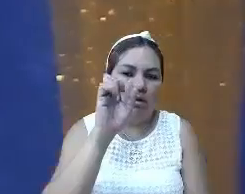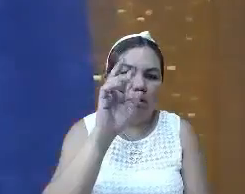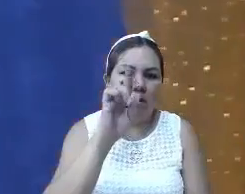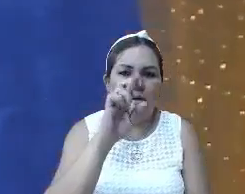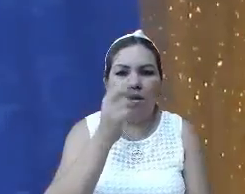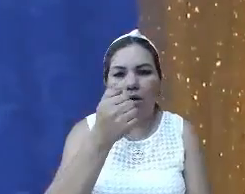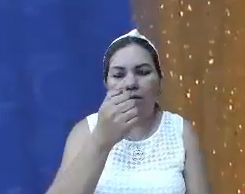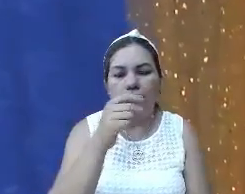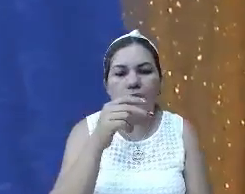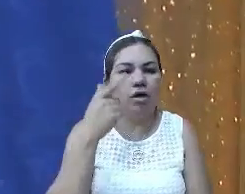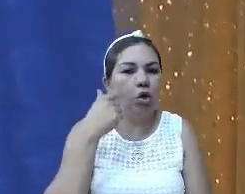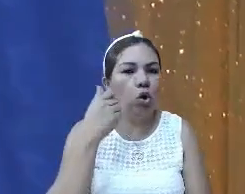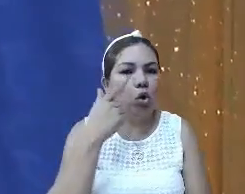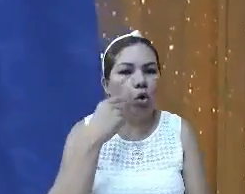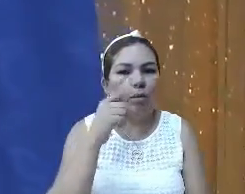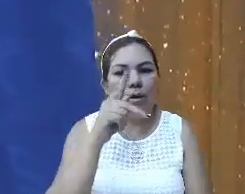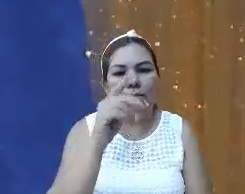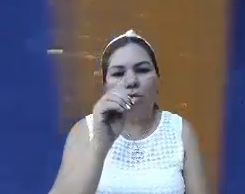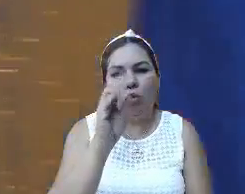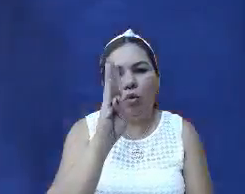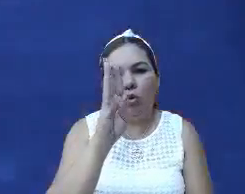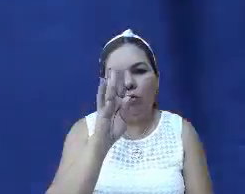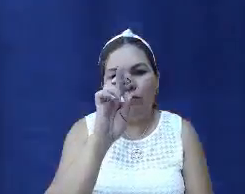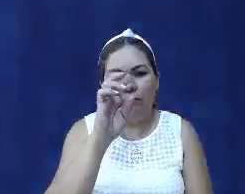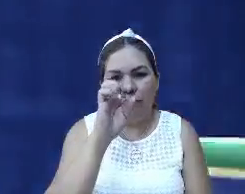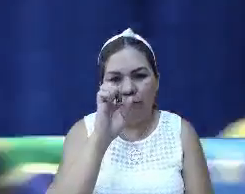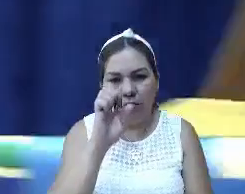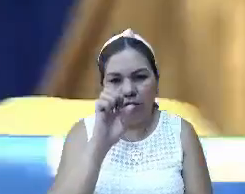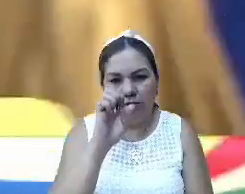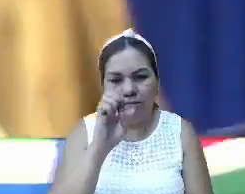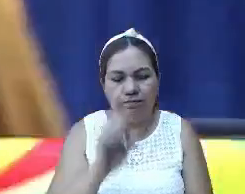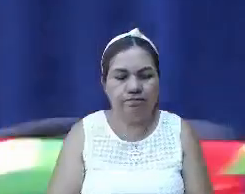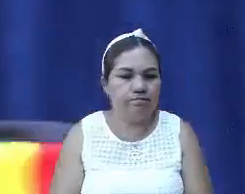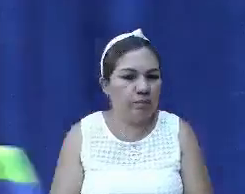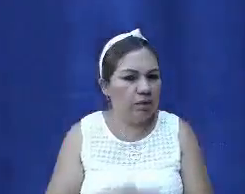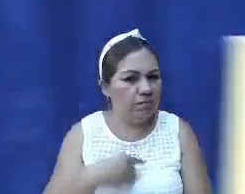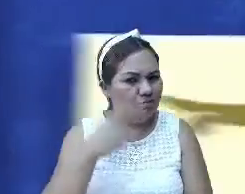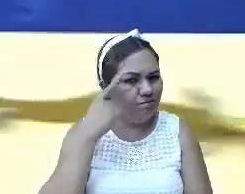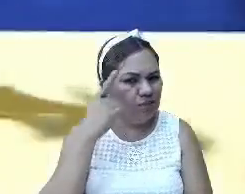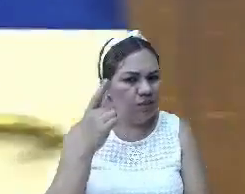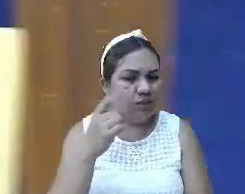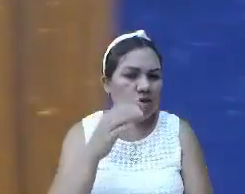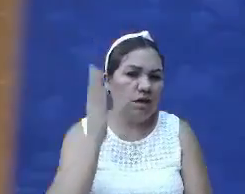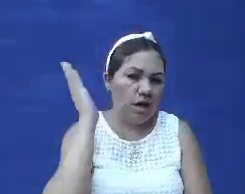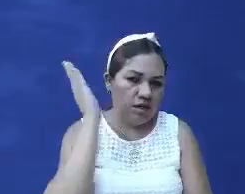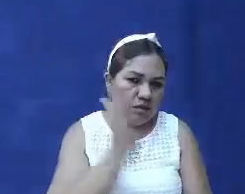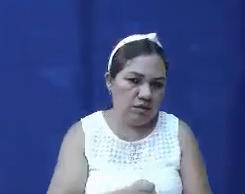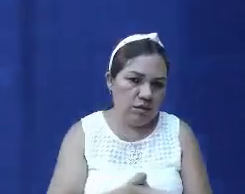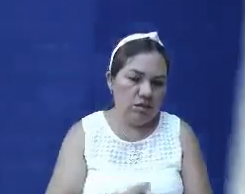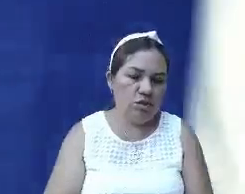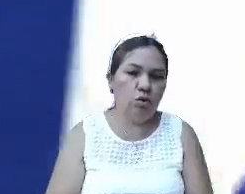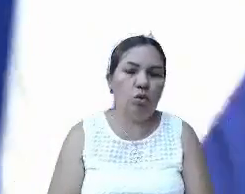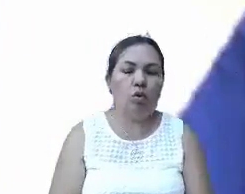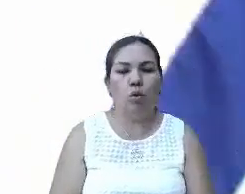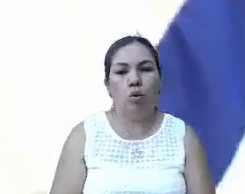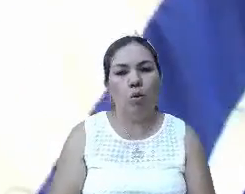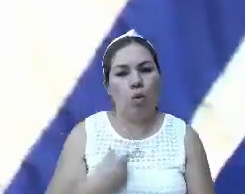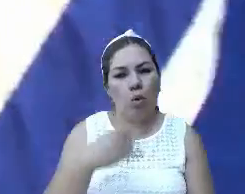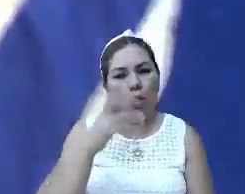¿Y qué usted piensa que podría ser el castigo que recibe el hombre rico por hacerle